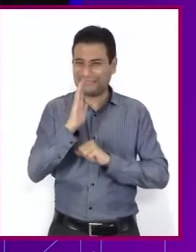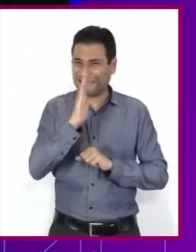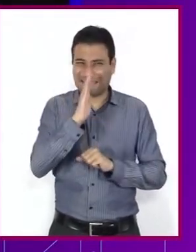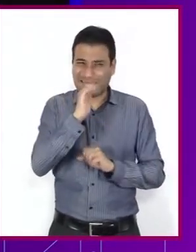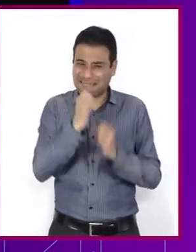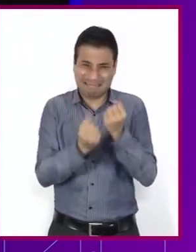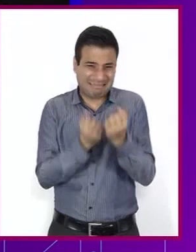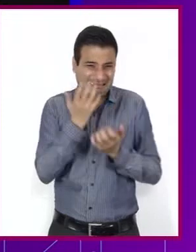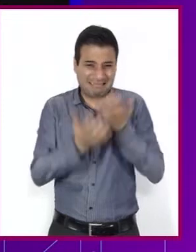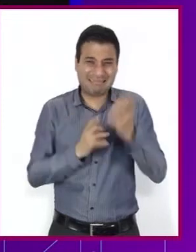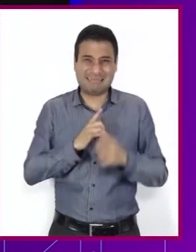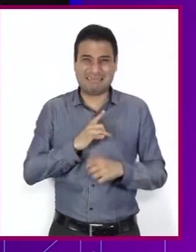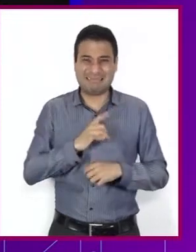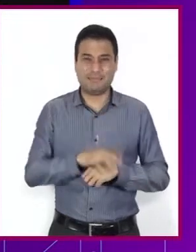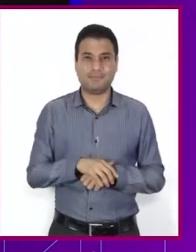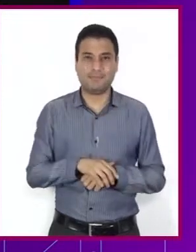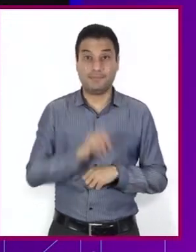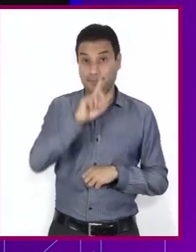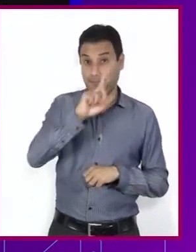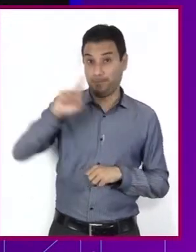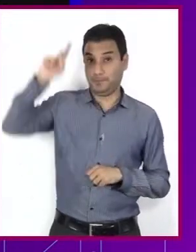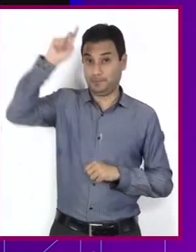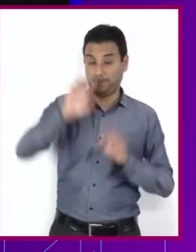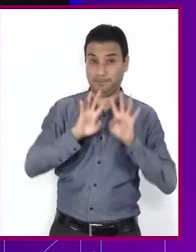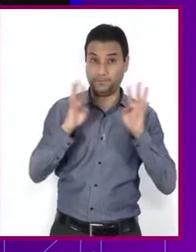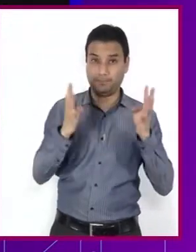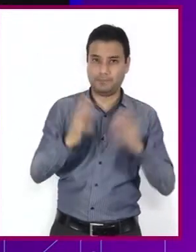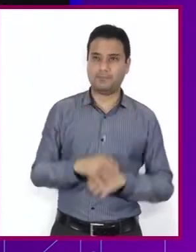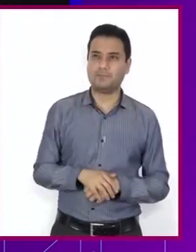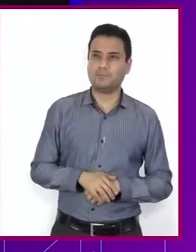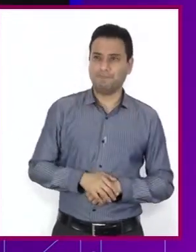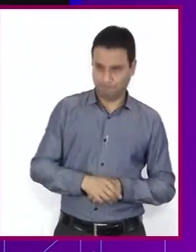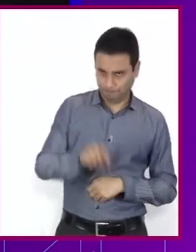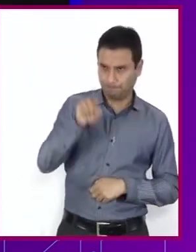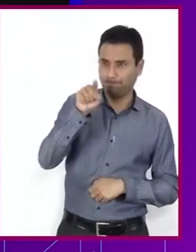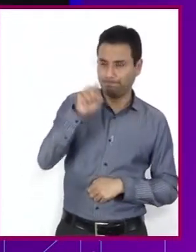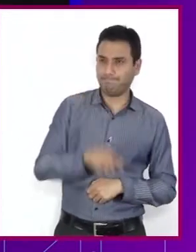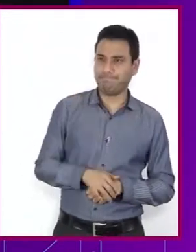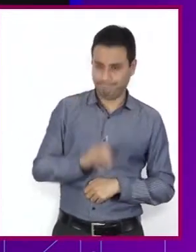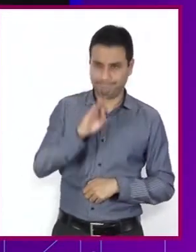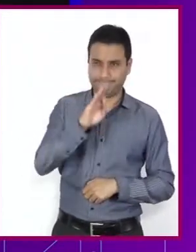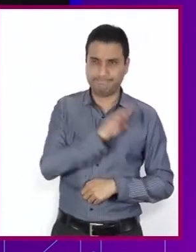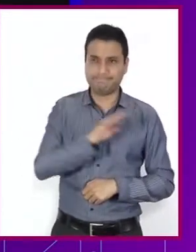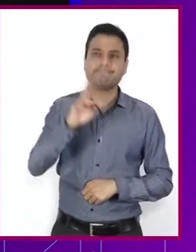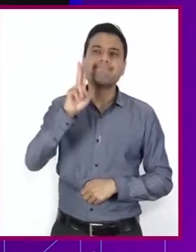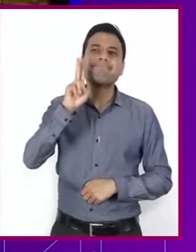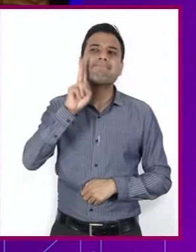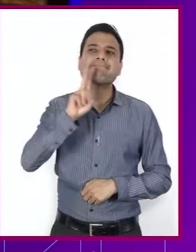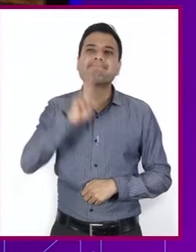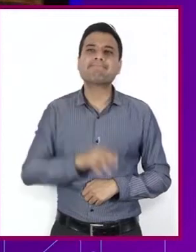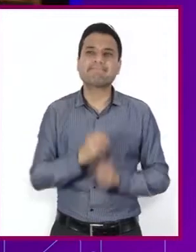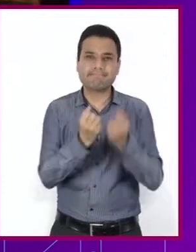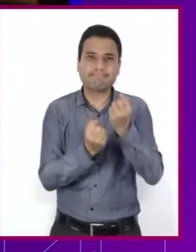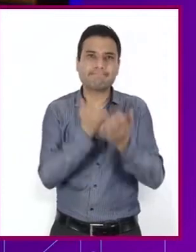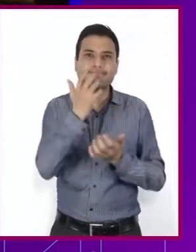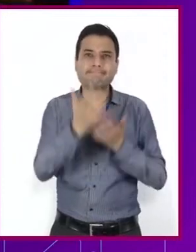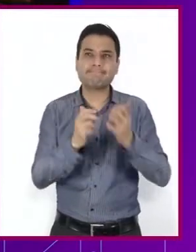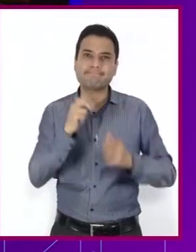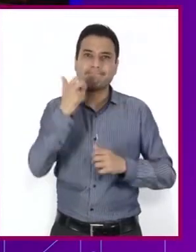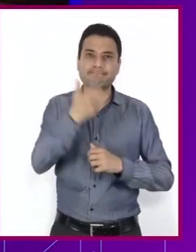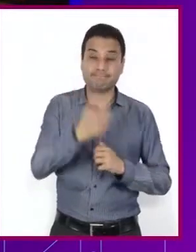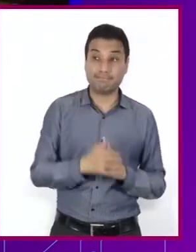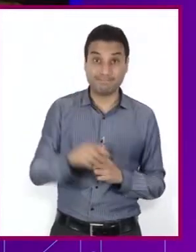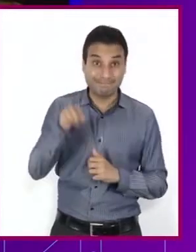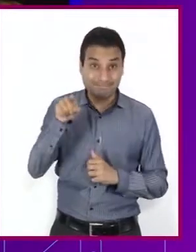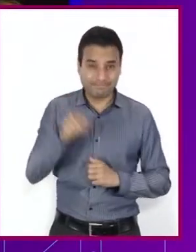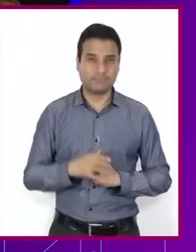Entonces, los dioses se dirigieron a Nanahuatzin, pidiéndole que hiciera la prueba. Él,